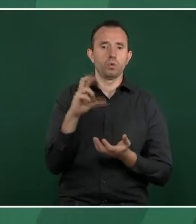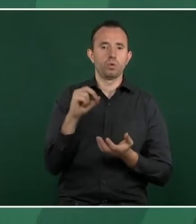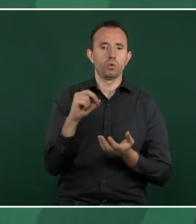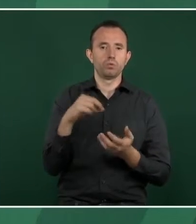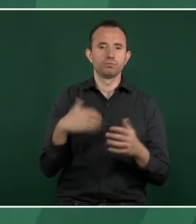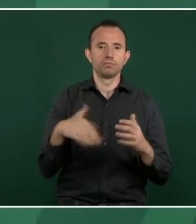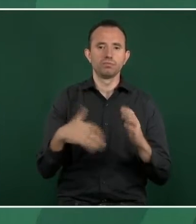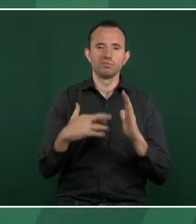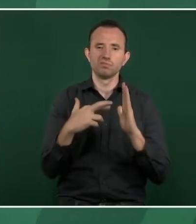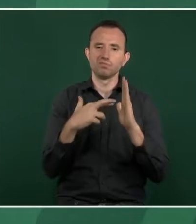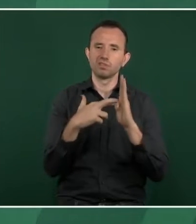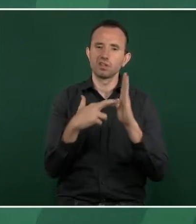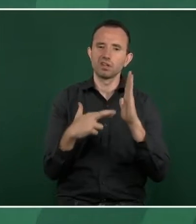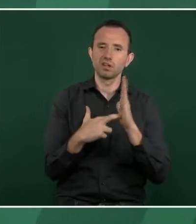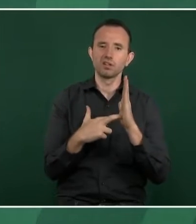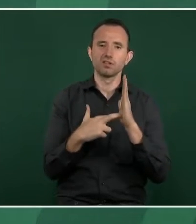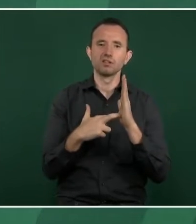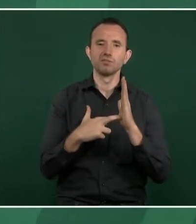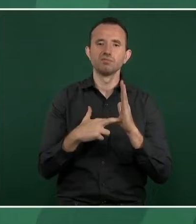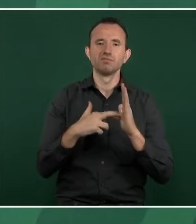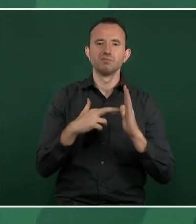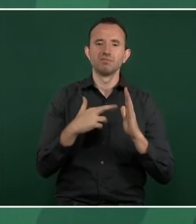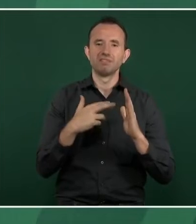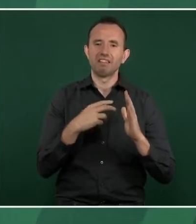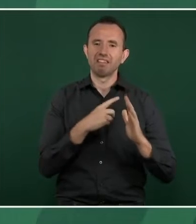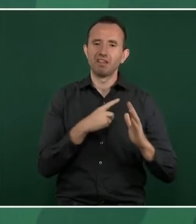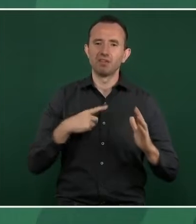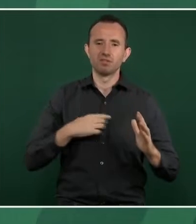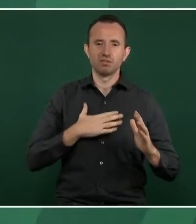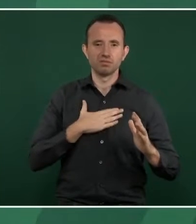Un gobierno democrático no puede ocultar nada.